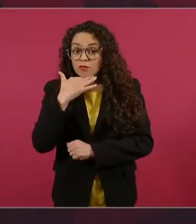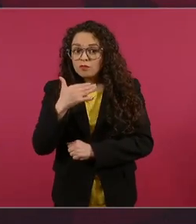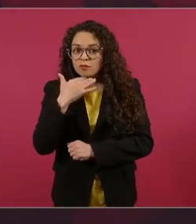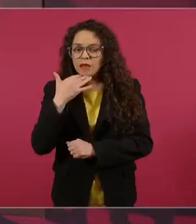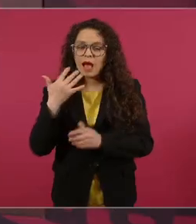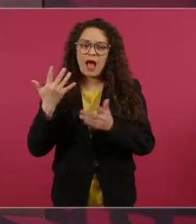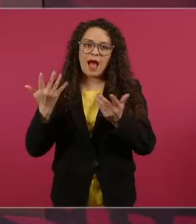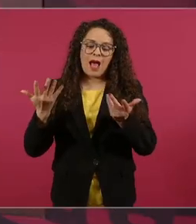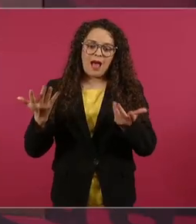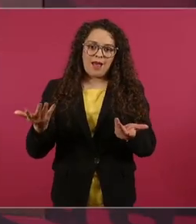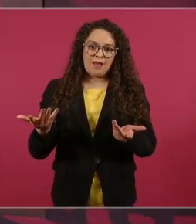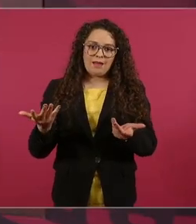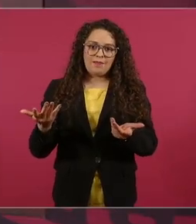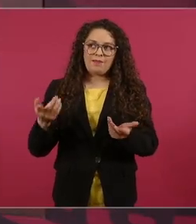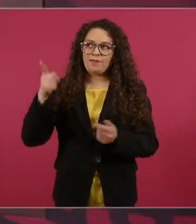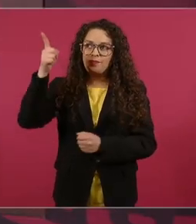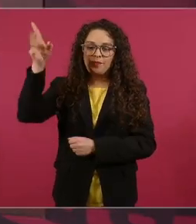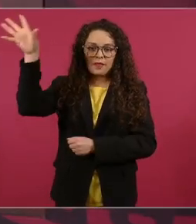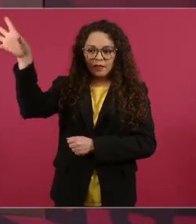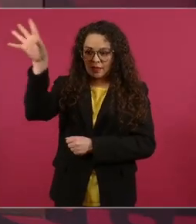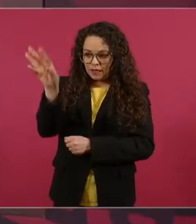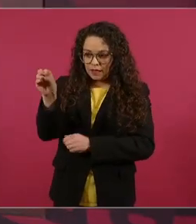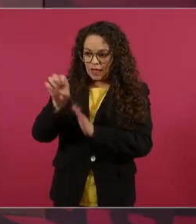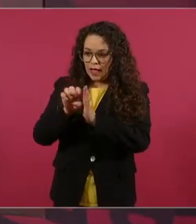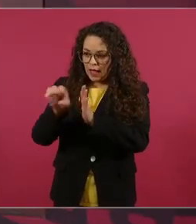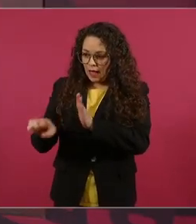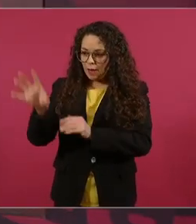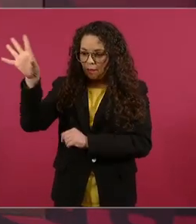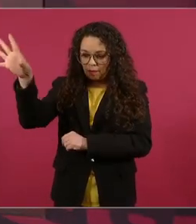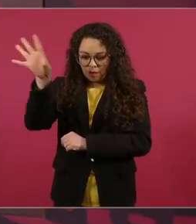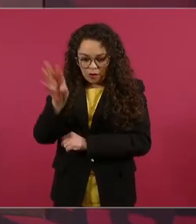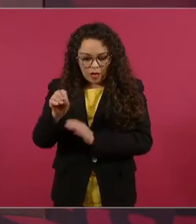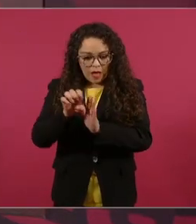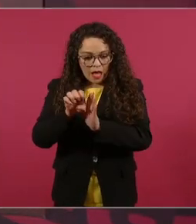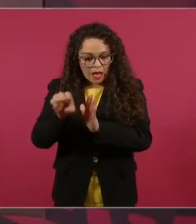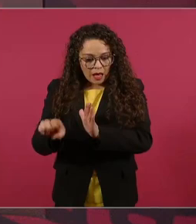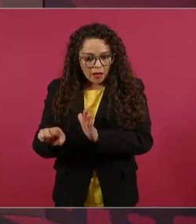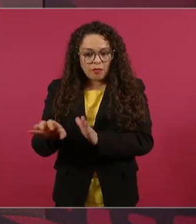se va gobernando con el ejemplo y se va limpiando,